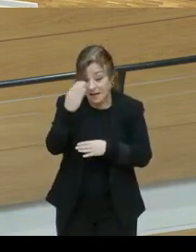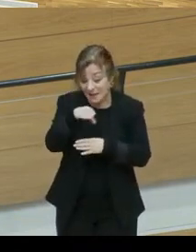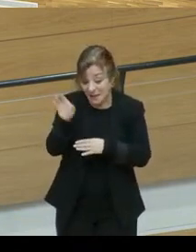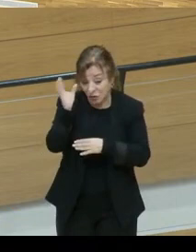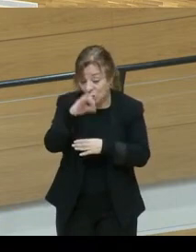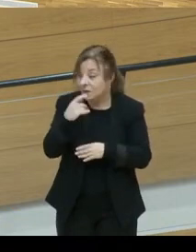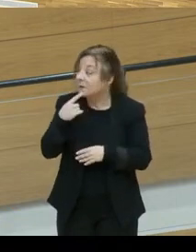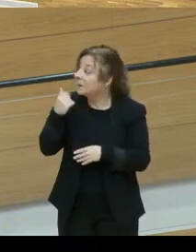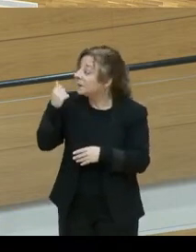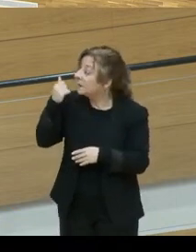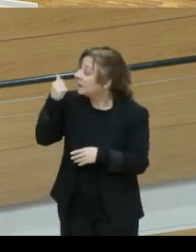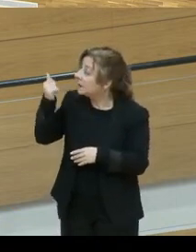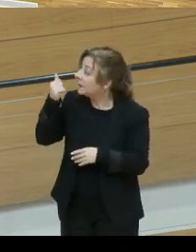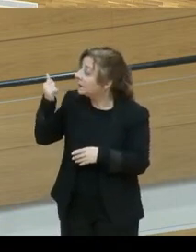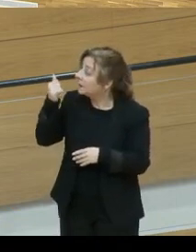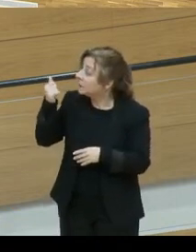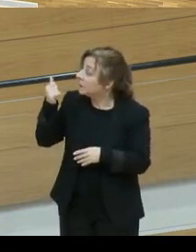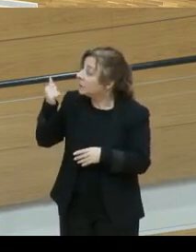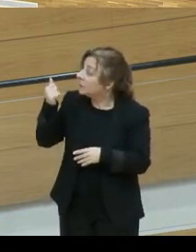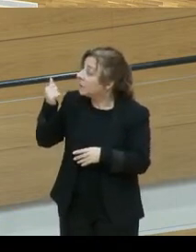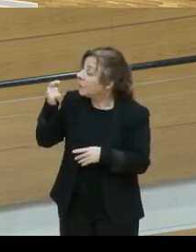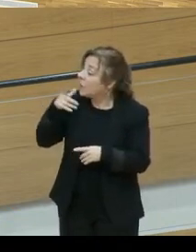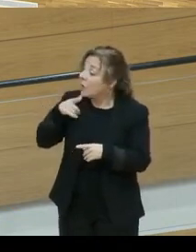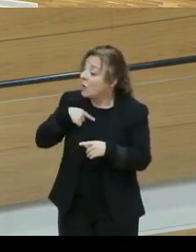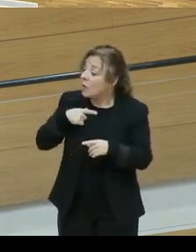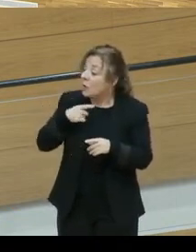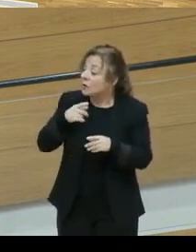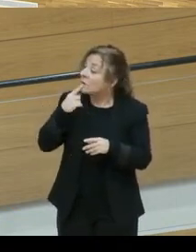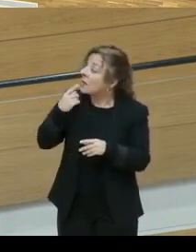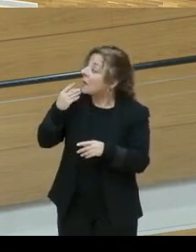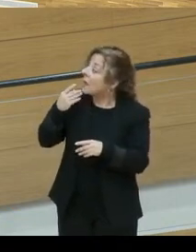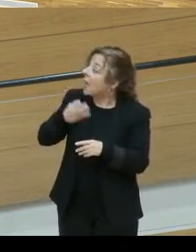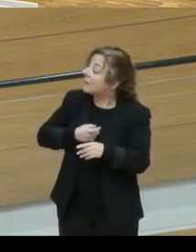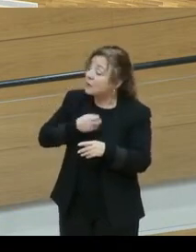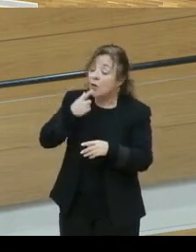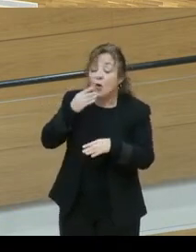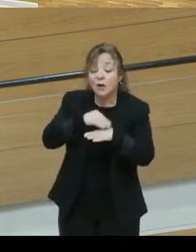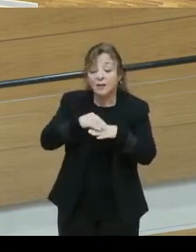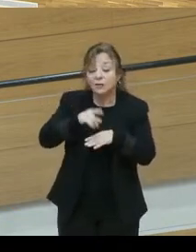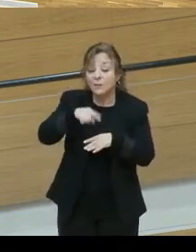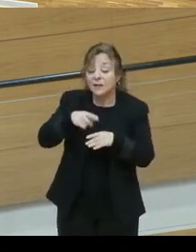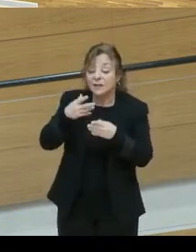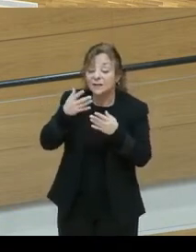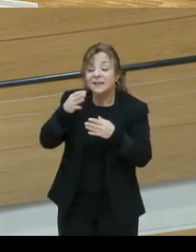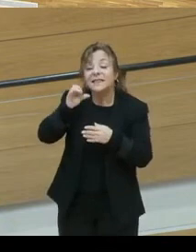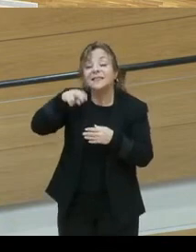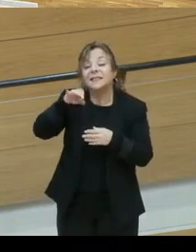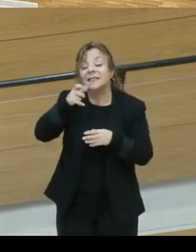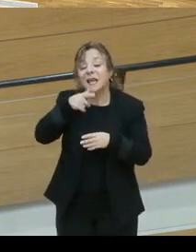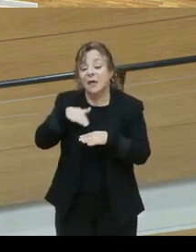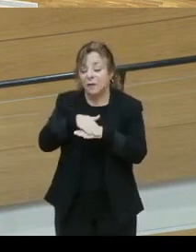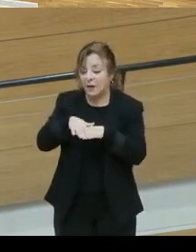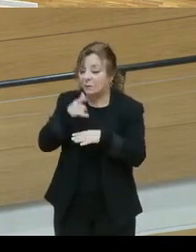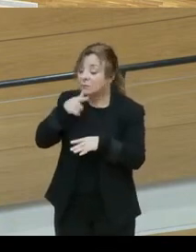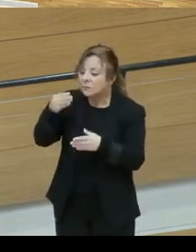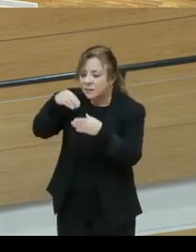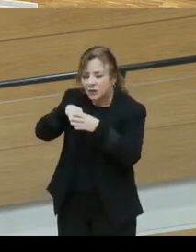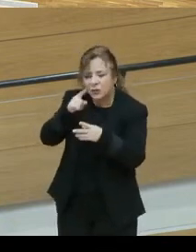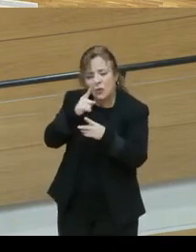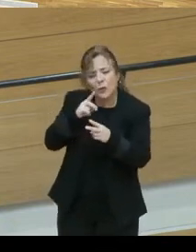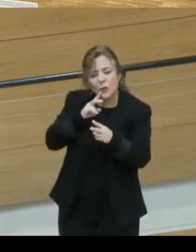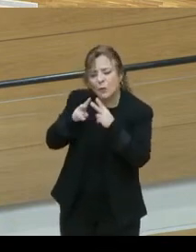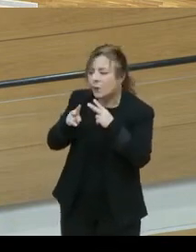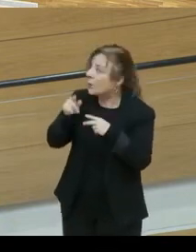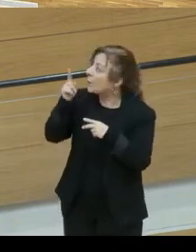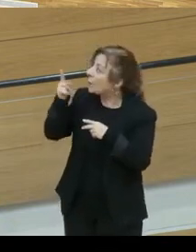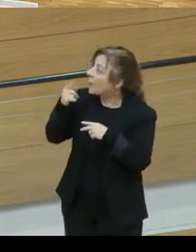estos son las reductasas de ácidos grasos y las sintasas de cera. Forman parte de dos reacciones consecutivas